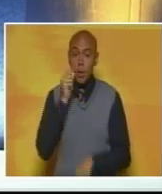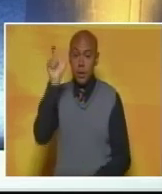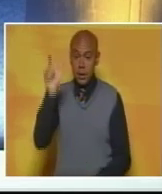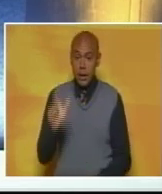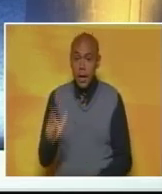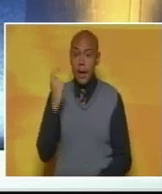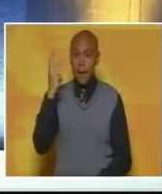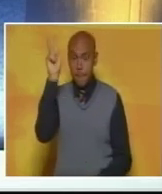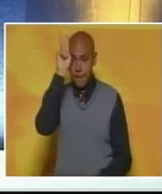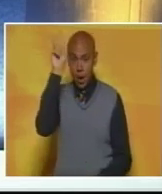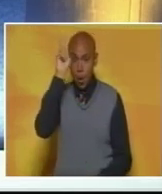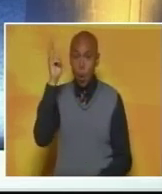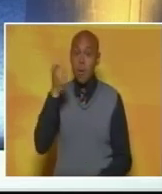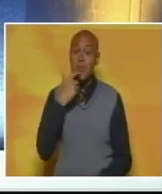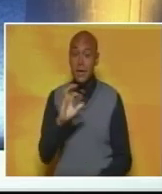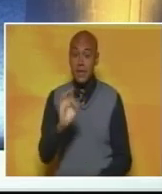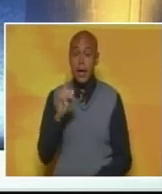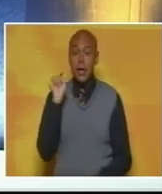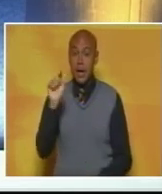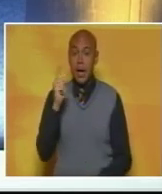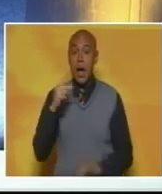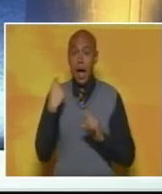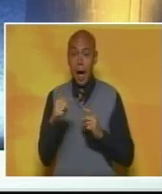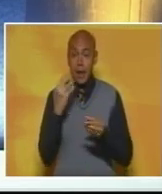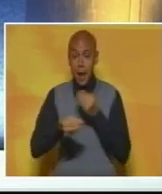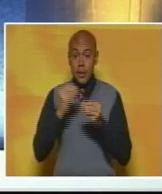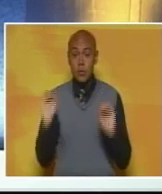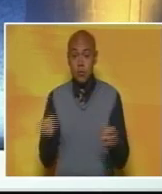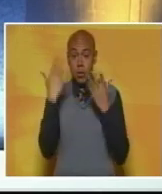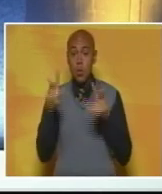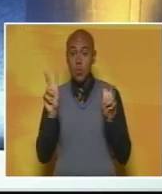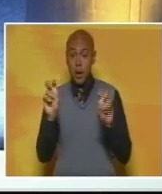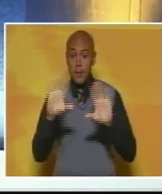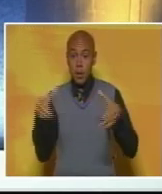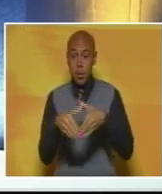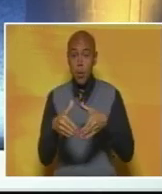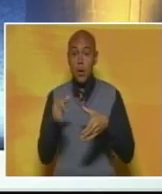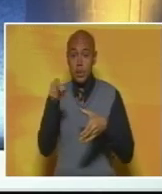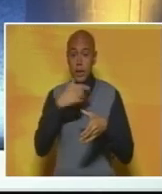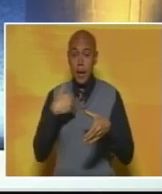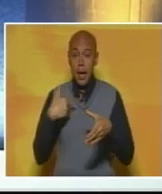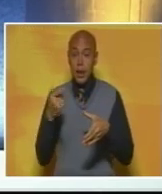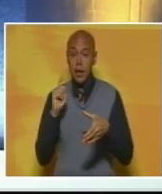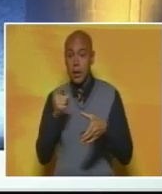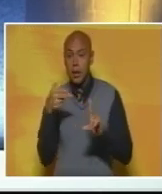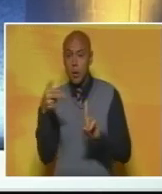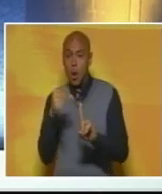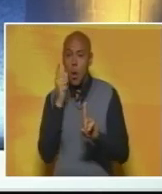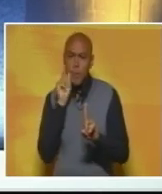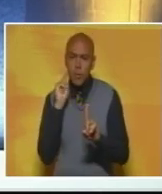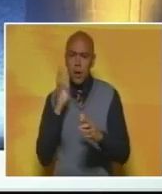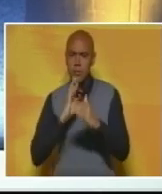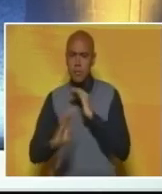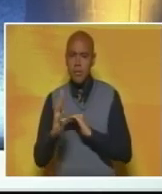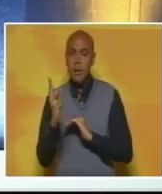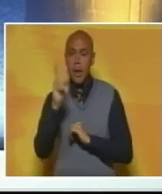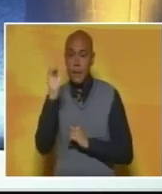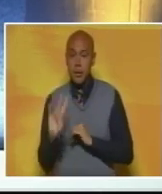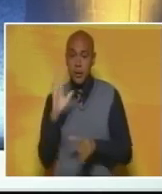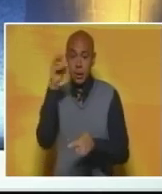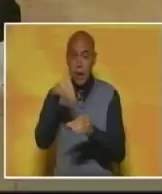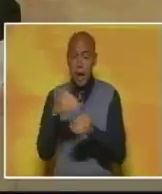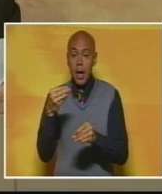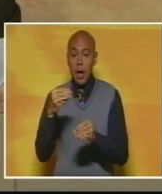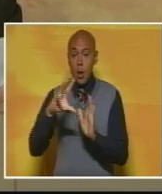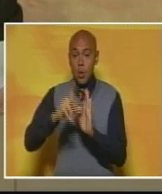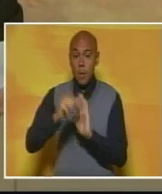del Perú, Carlos Morán, en las que anunció la creación de una brigada especial para combatir los delitos cometidos por migrantes venezolanos en ese país.